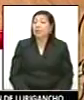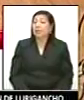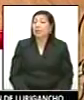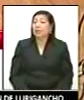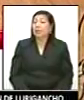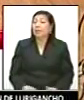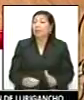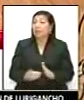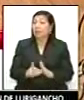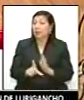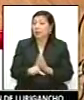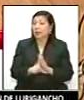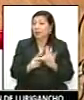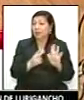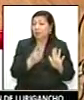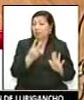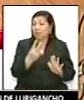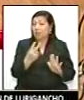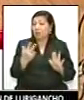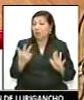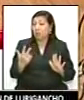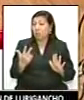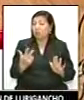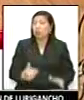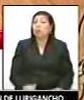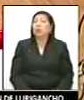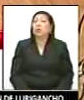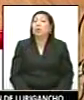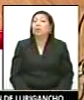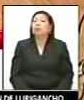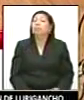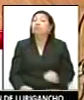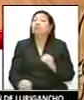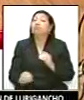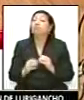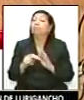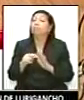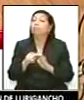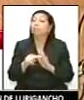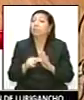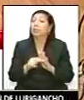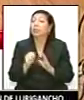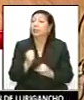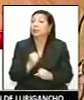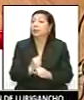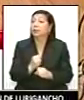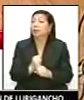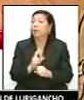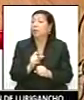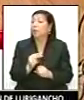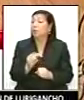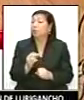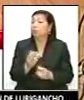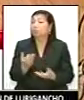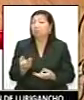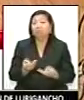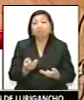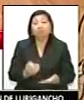por el Decreto Legislativo 728. Por lo tanto, se trata de una norma de carácter laboral